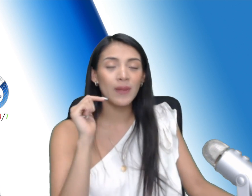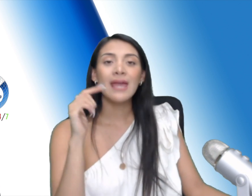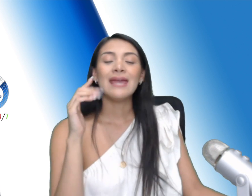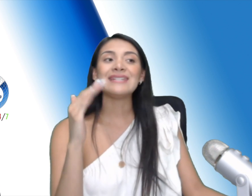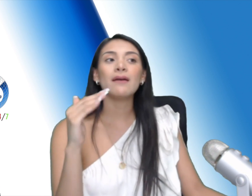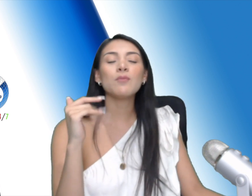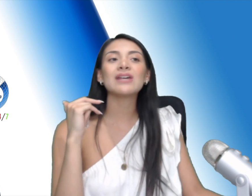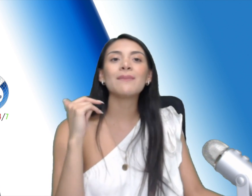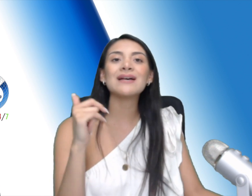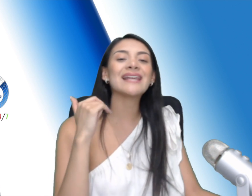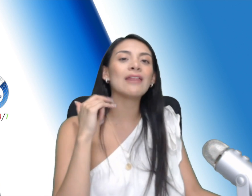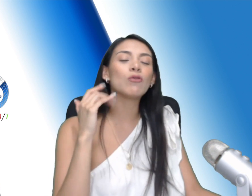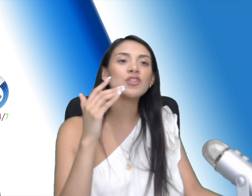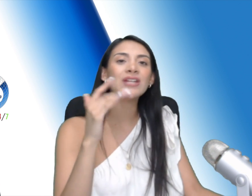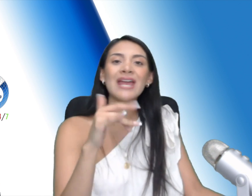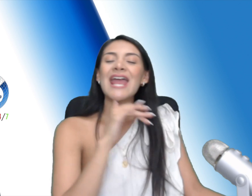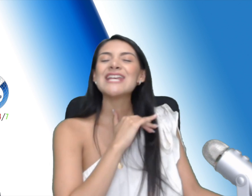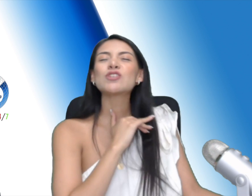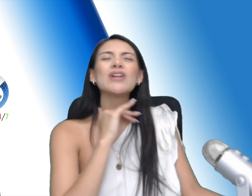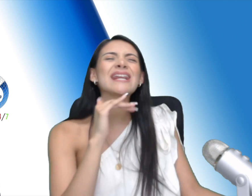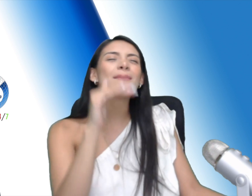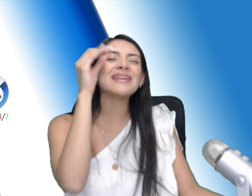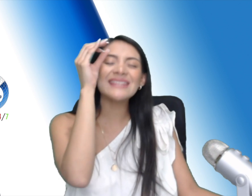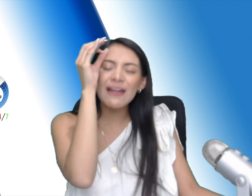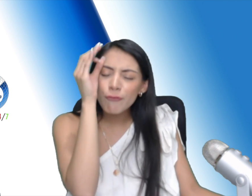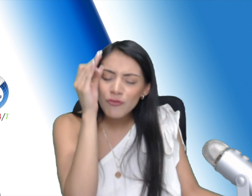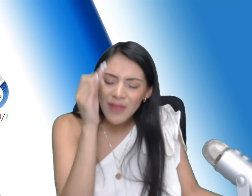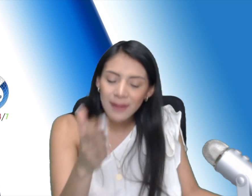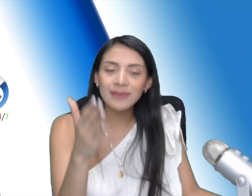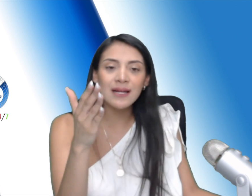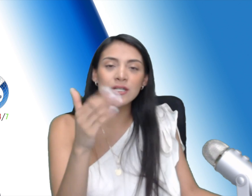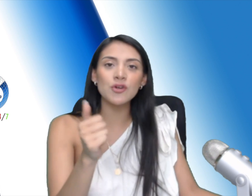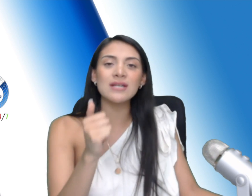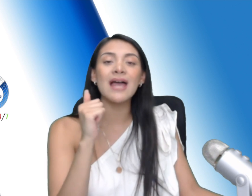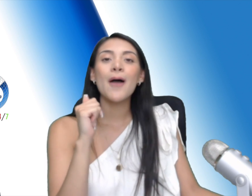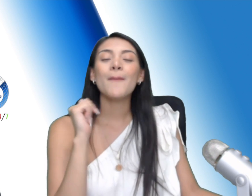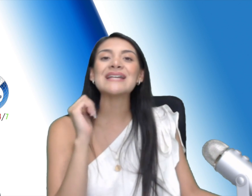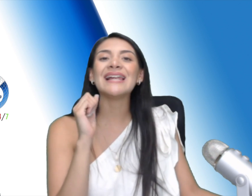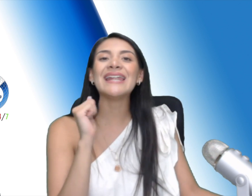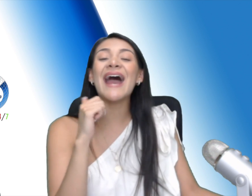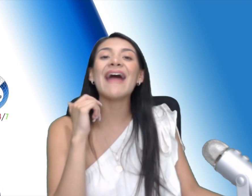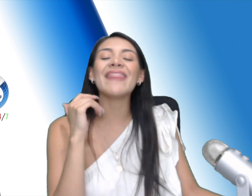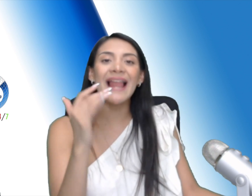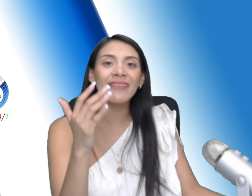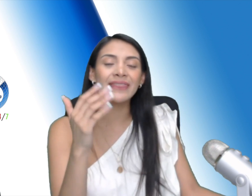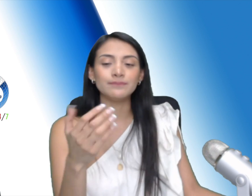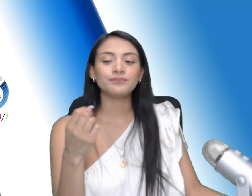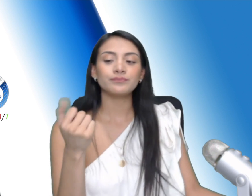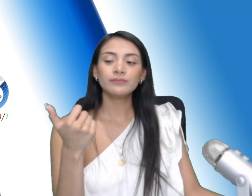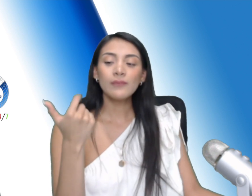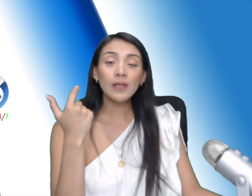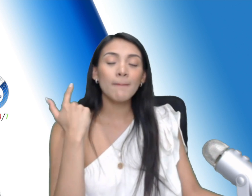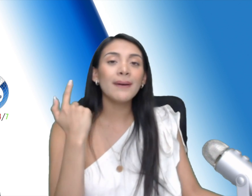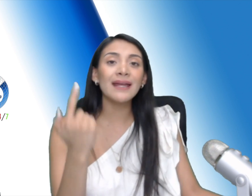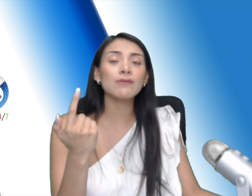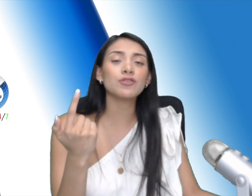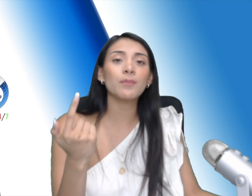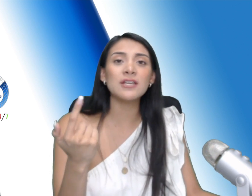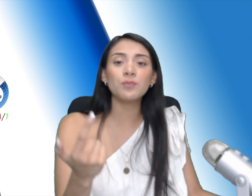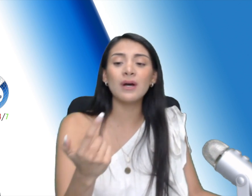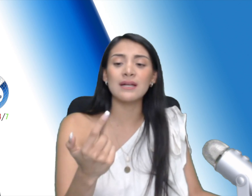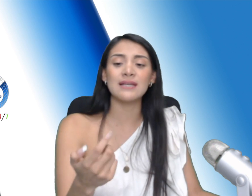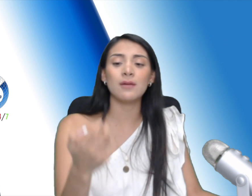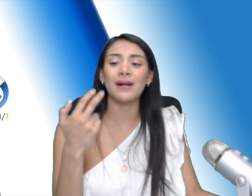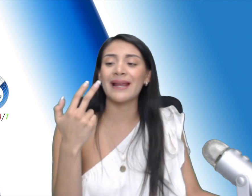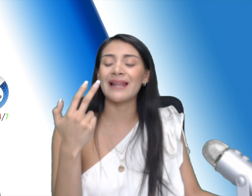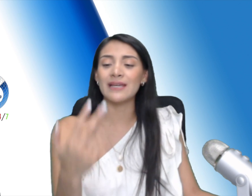pasando y sabemos además que la educación es una herramienta fundamental señores para salir adelante para que nuestro